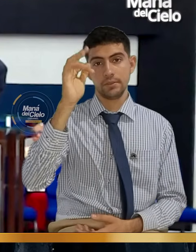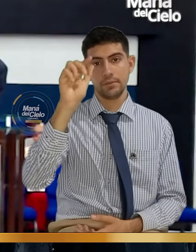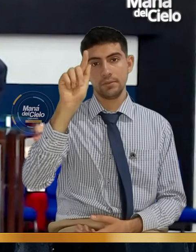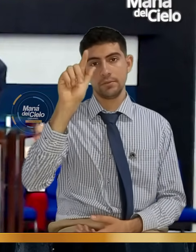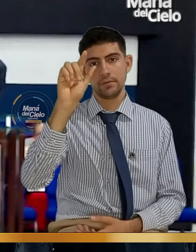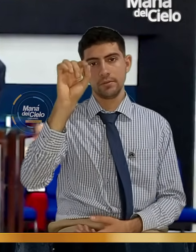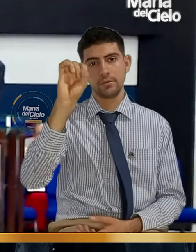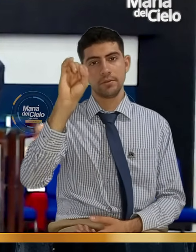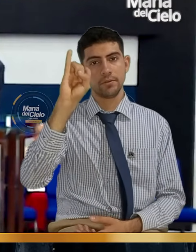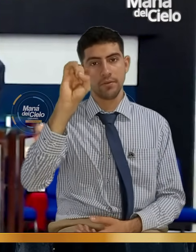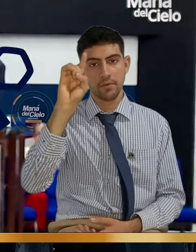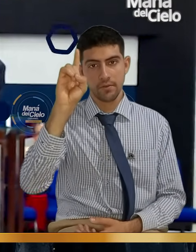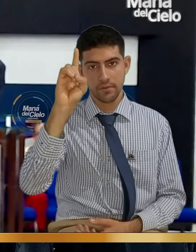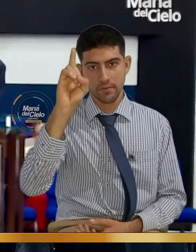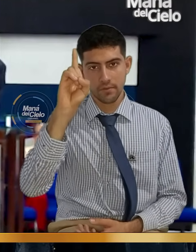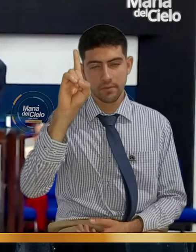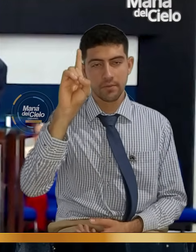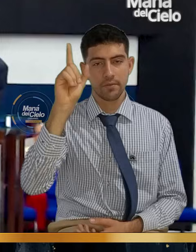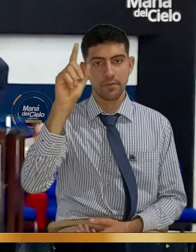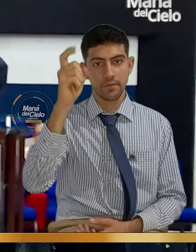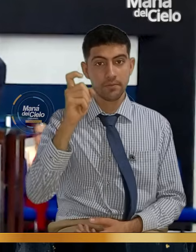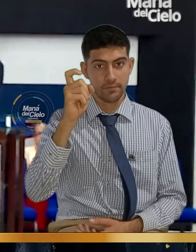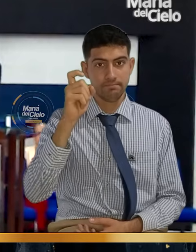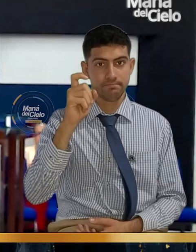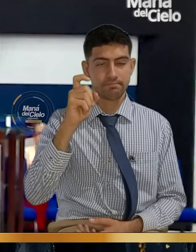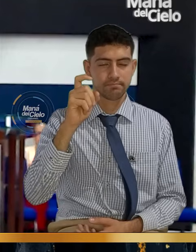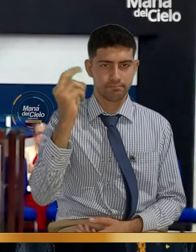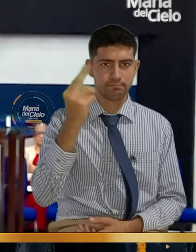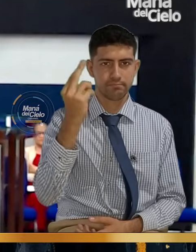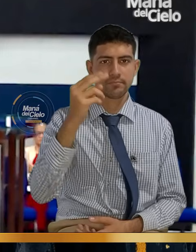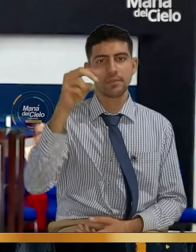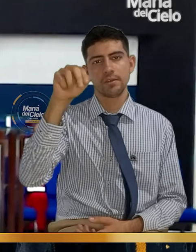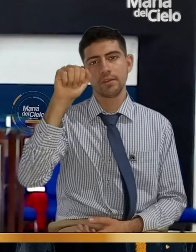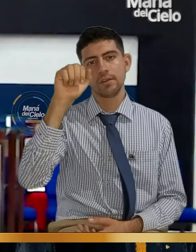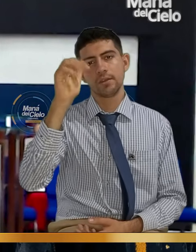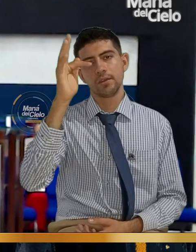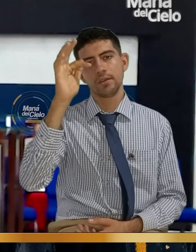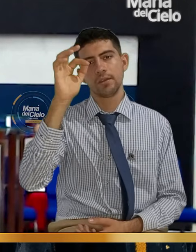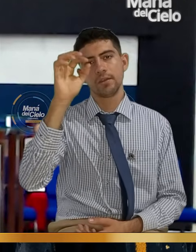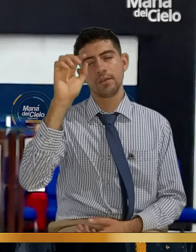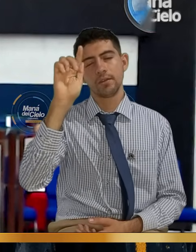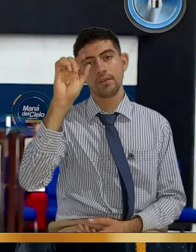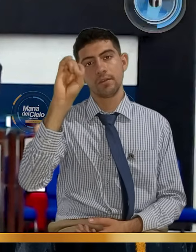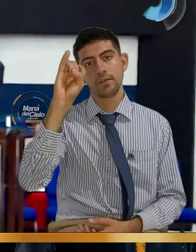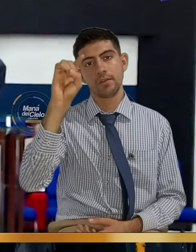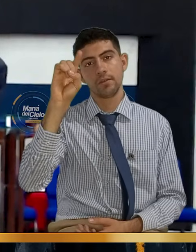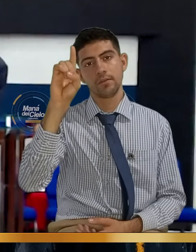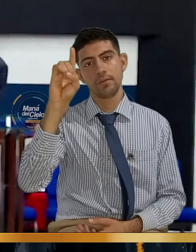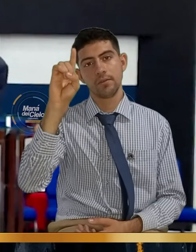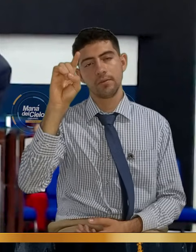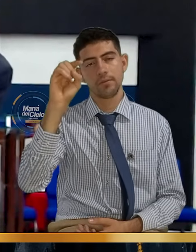siendo anciano, y su mujer siendo anciana, ella pensó: ya no puedo tener hijos porque ya cesé la costumbre de la